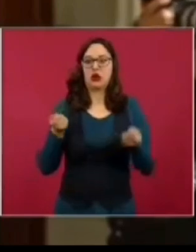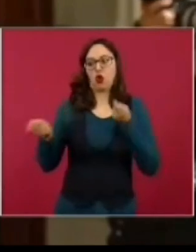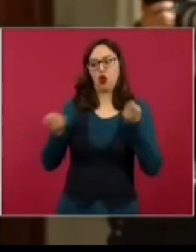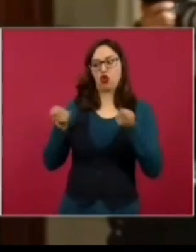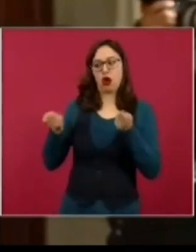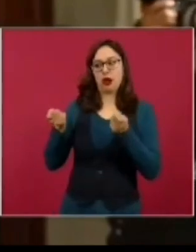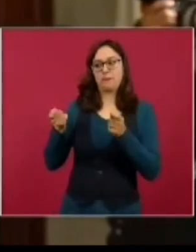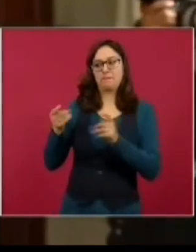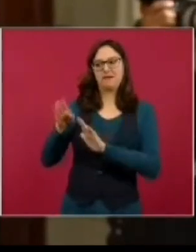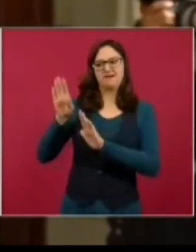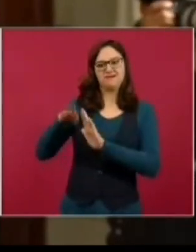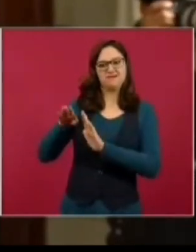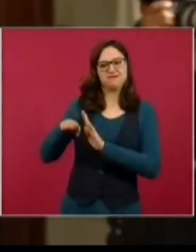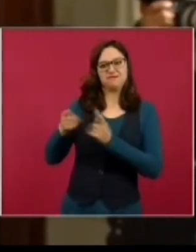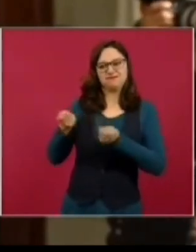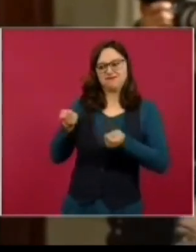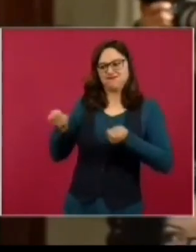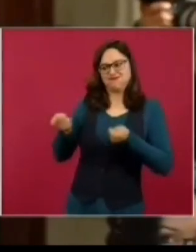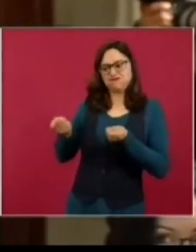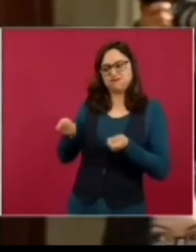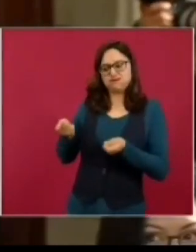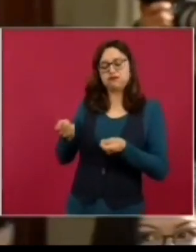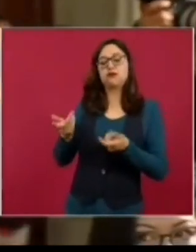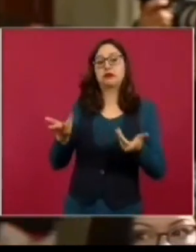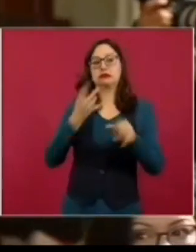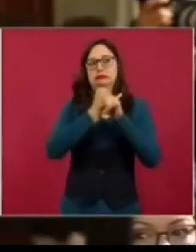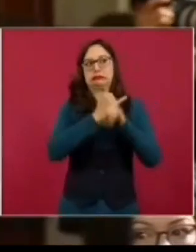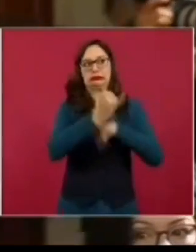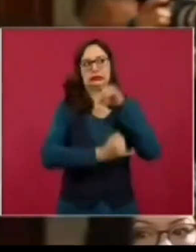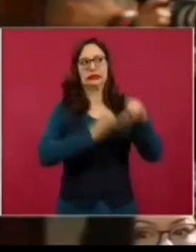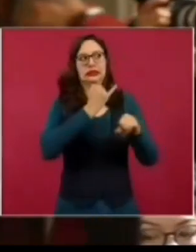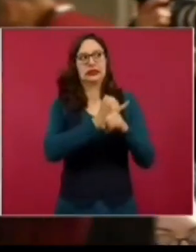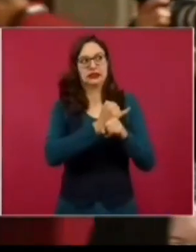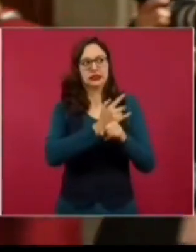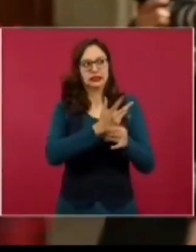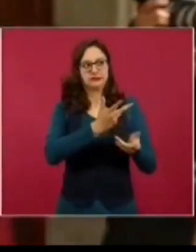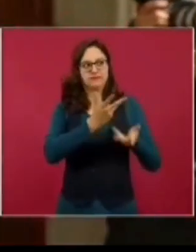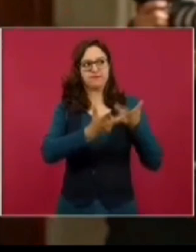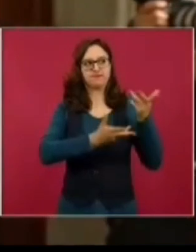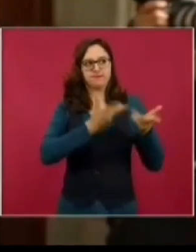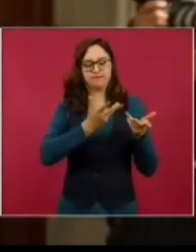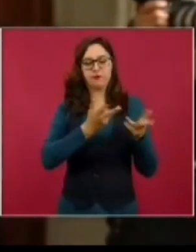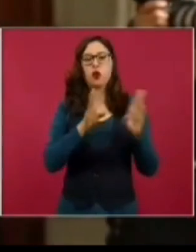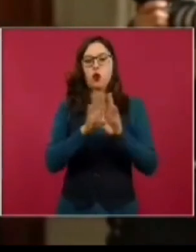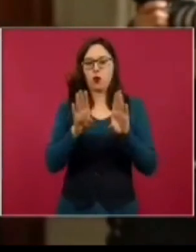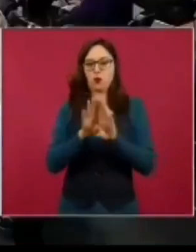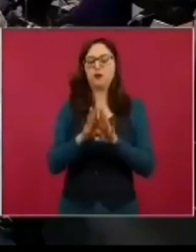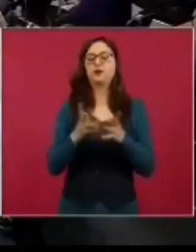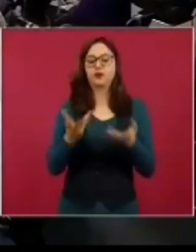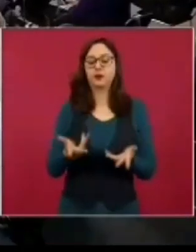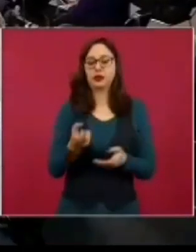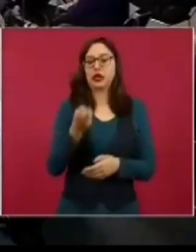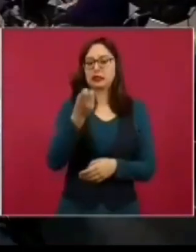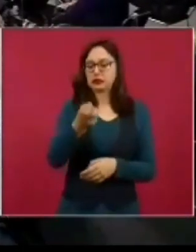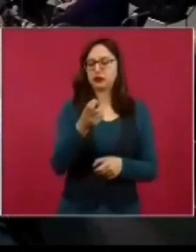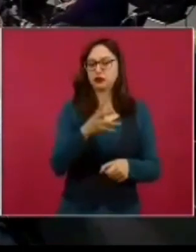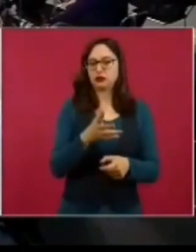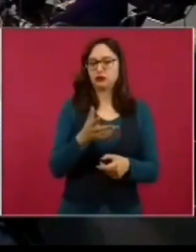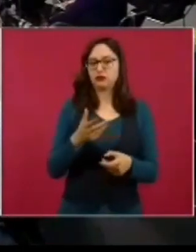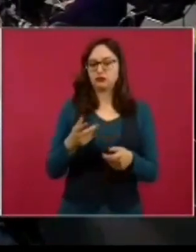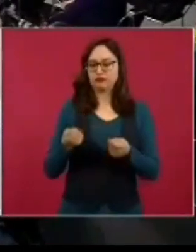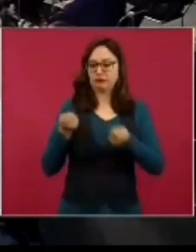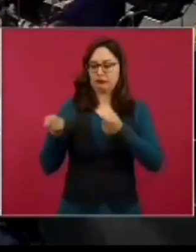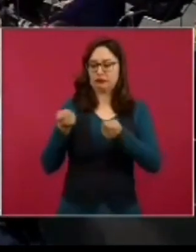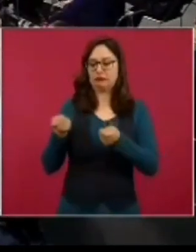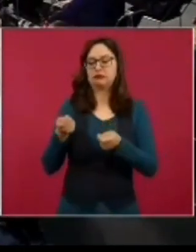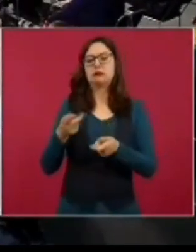gobierno ha implementado, en particular, bueno, la apuesta por la autosuficiencia en abasto de combustibles, está comprobado